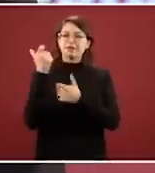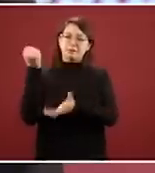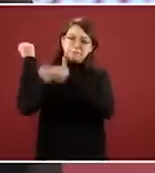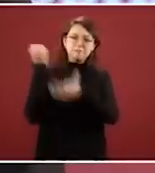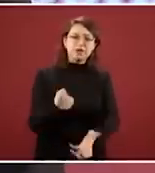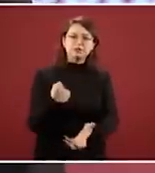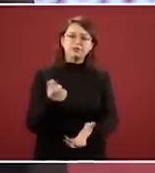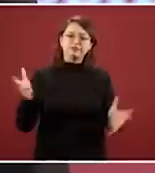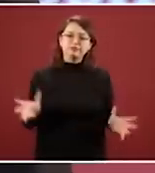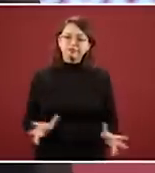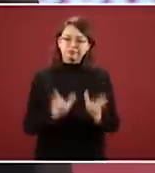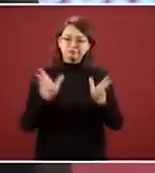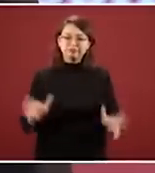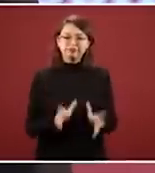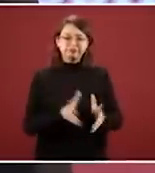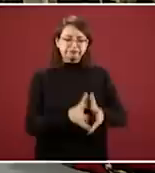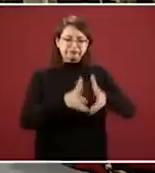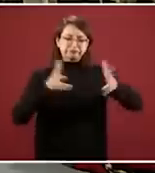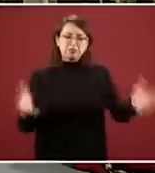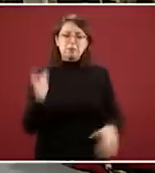se impulse el crecimiento y haya empleos